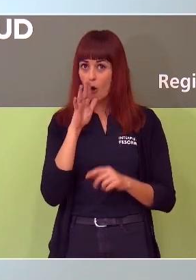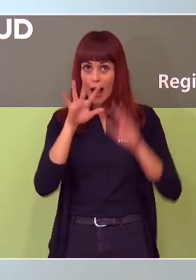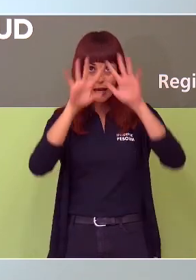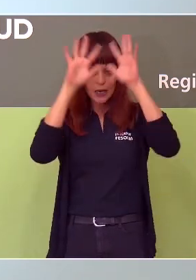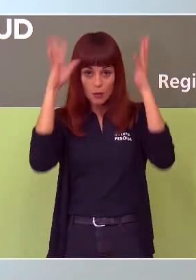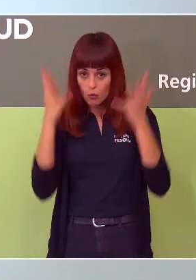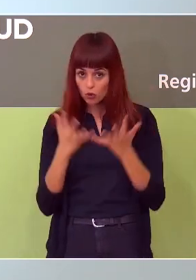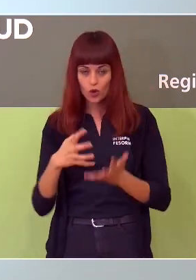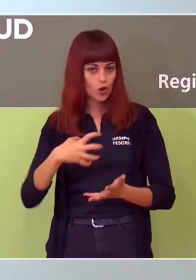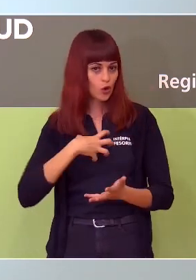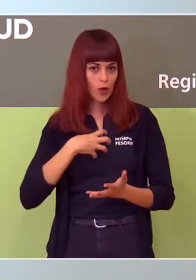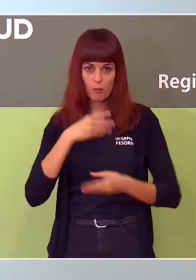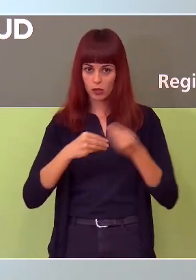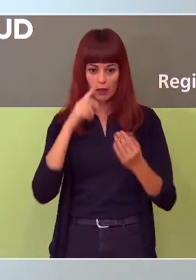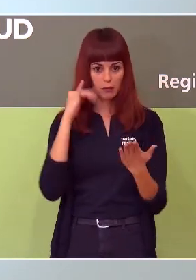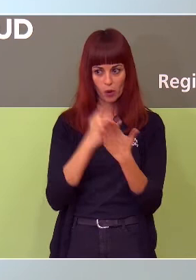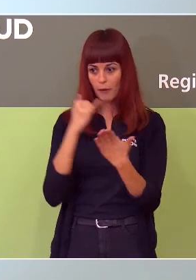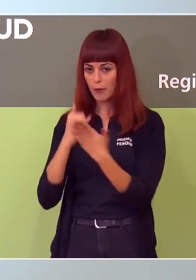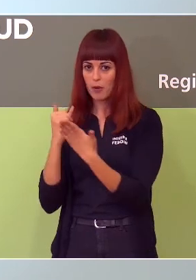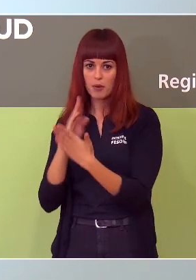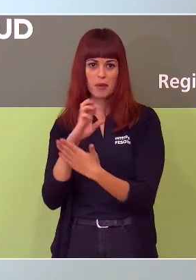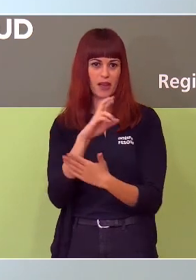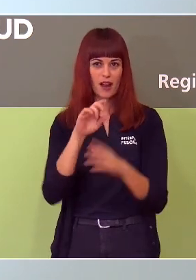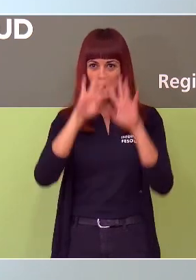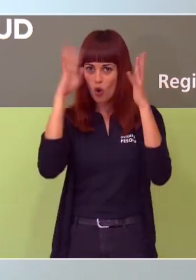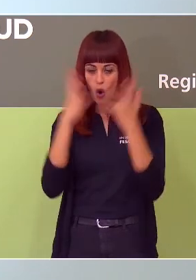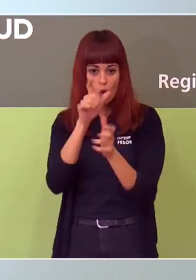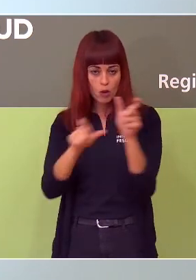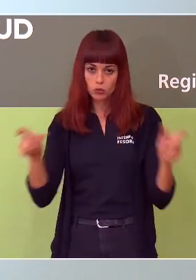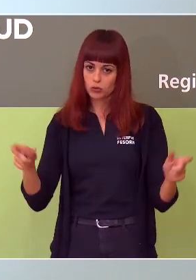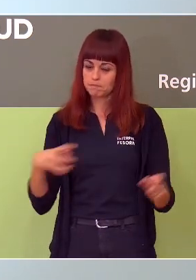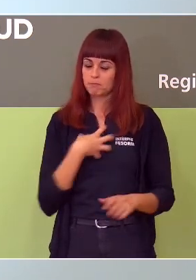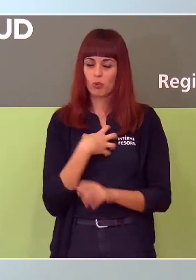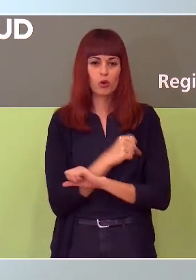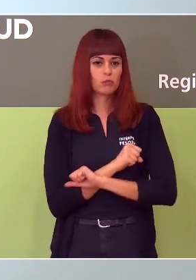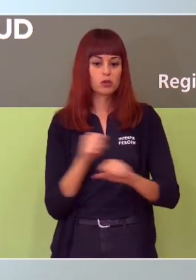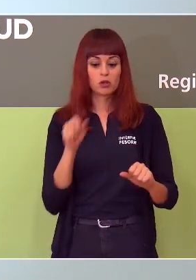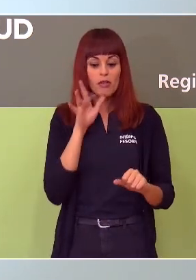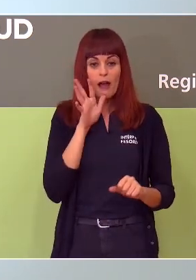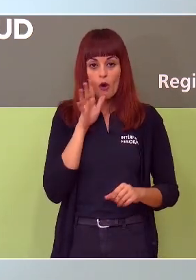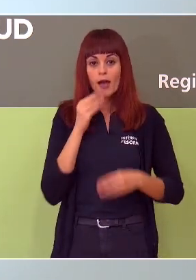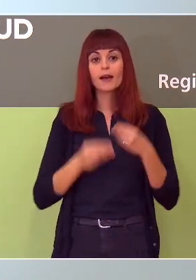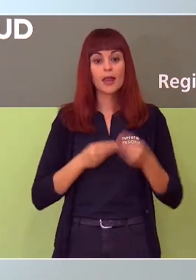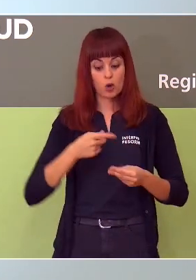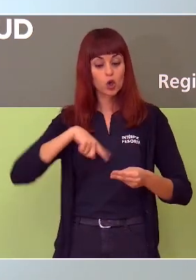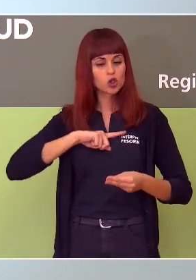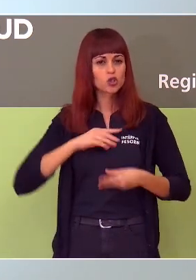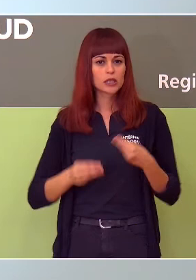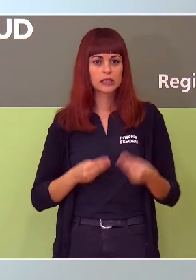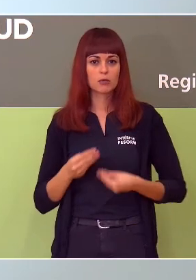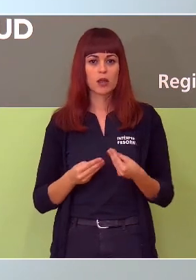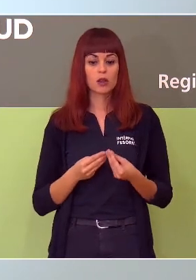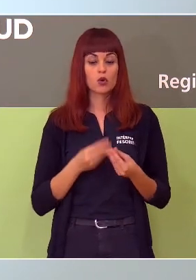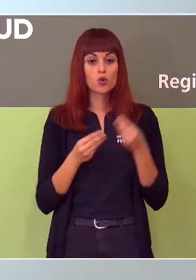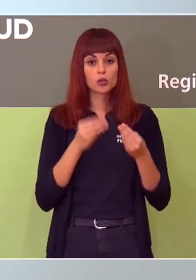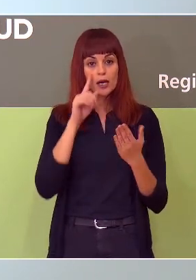mundo para poder hacer test masivos con PCR a todo el mundo. Entonces, ahora mismo lo que están haciendo la gente, lo que estamos haciendo también nosotros es utilizar los